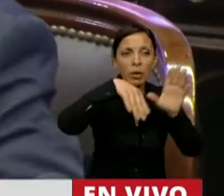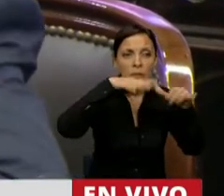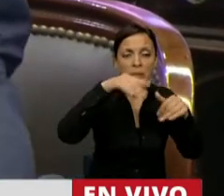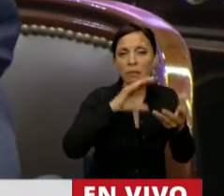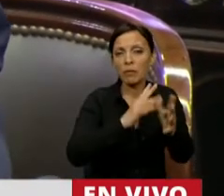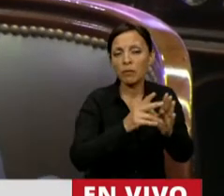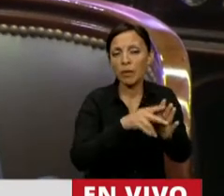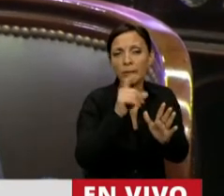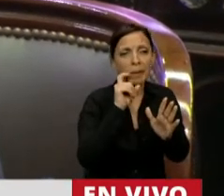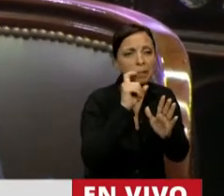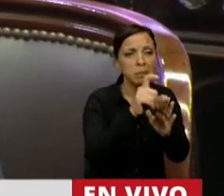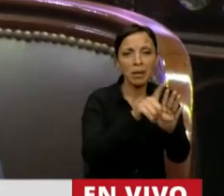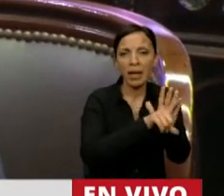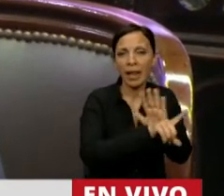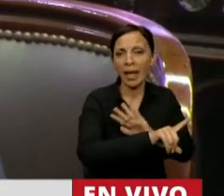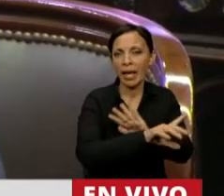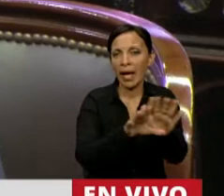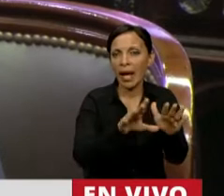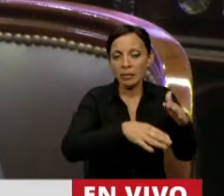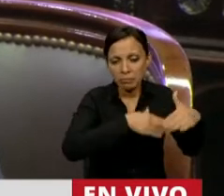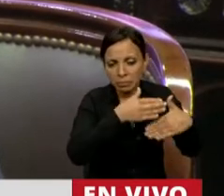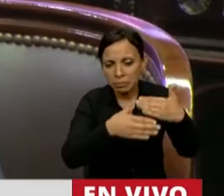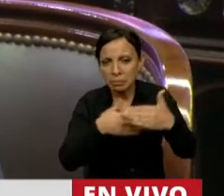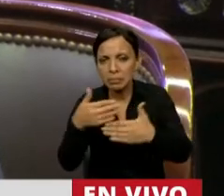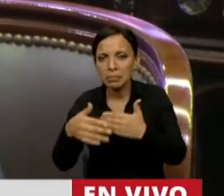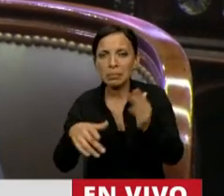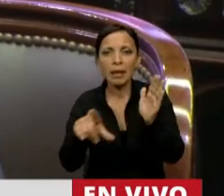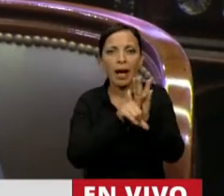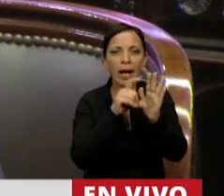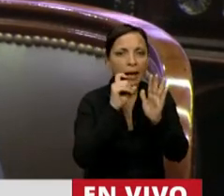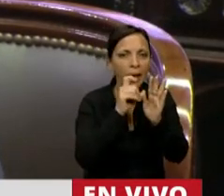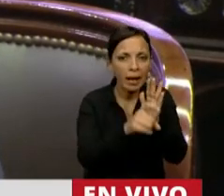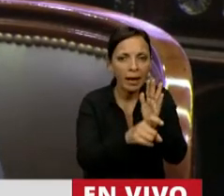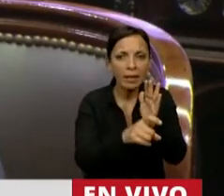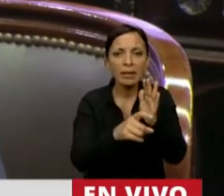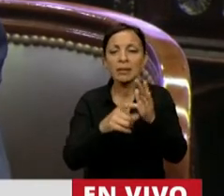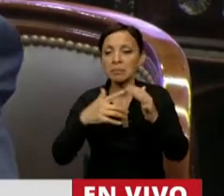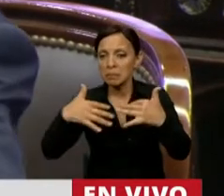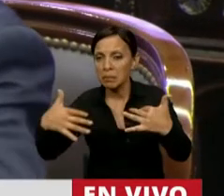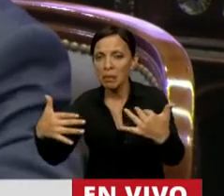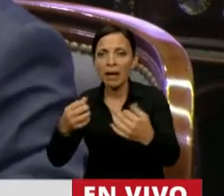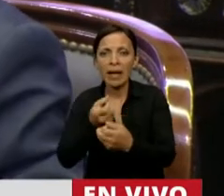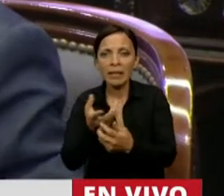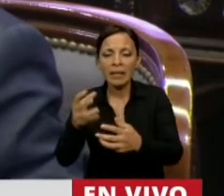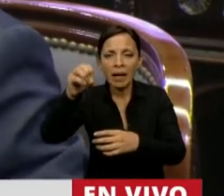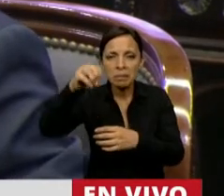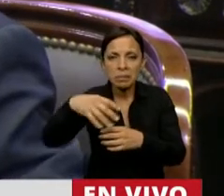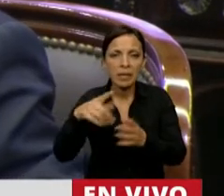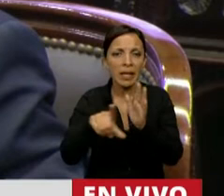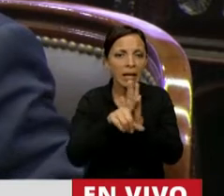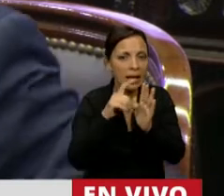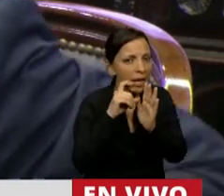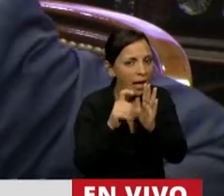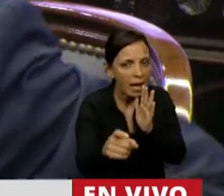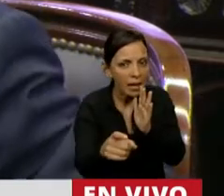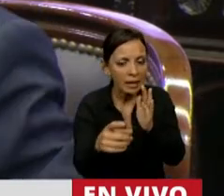ilegal, un tránsito ilegal, con quórum ilegal en una sesión que